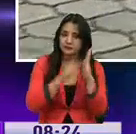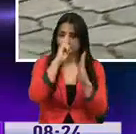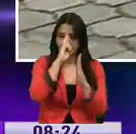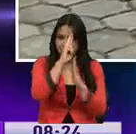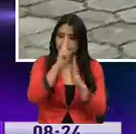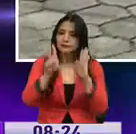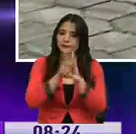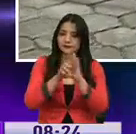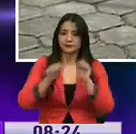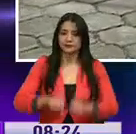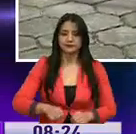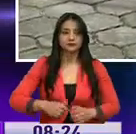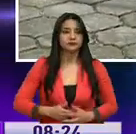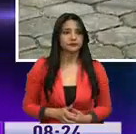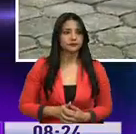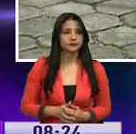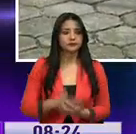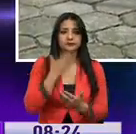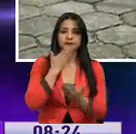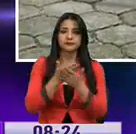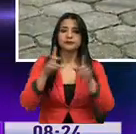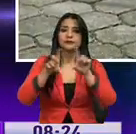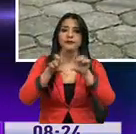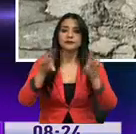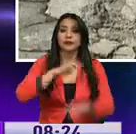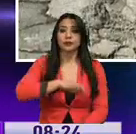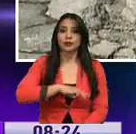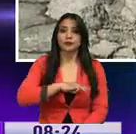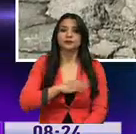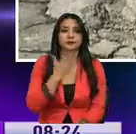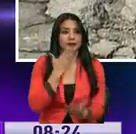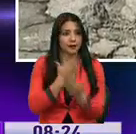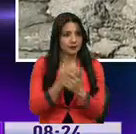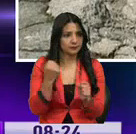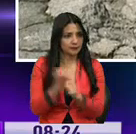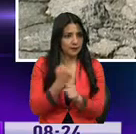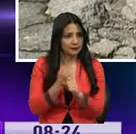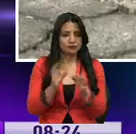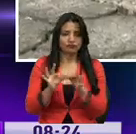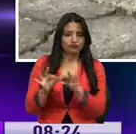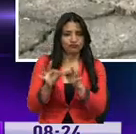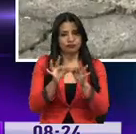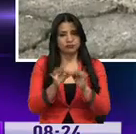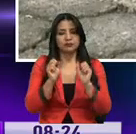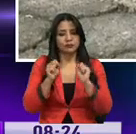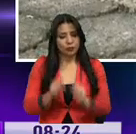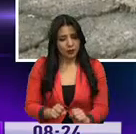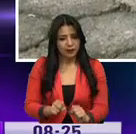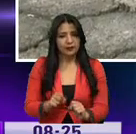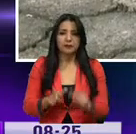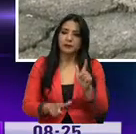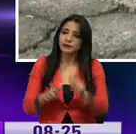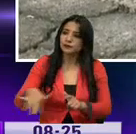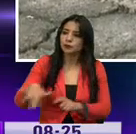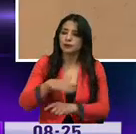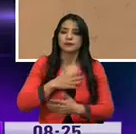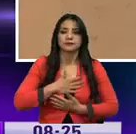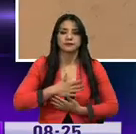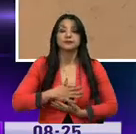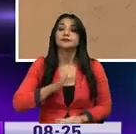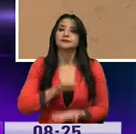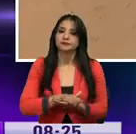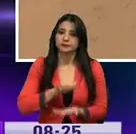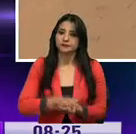Además, agradecimiento a la empresa metropolitana que hace el trabajo y que le permite dar tranquilidad a los vecinos. Pero más allá de